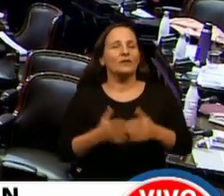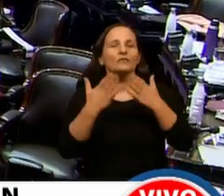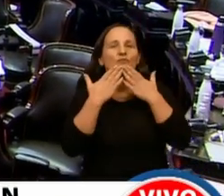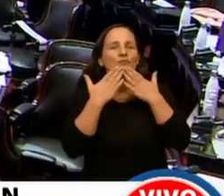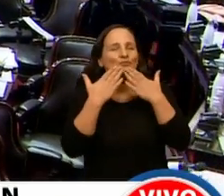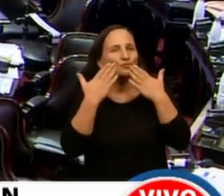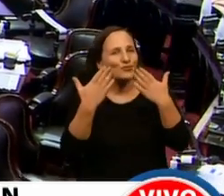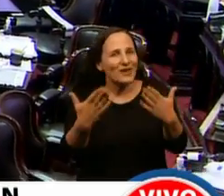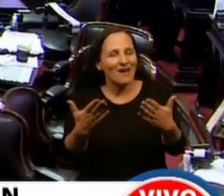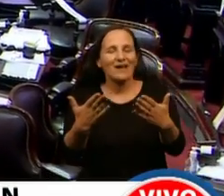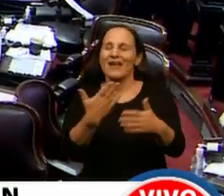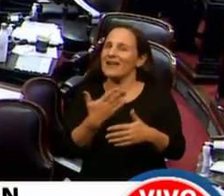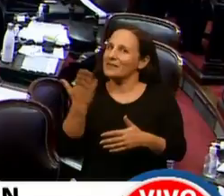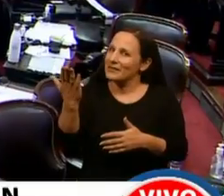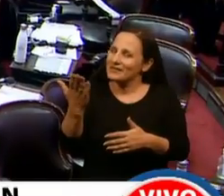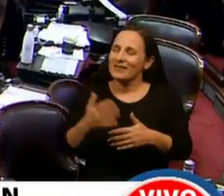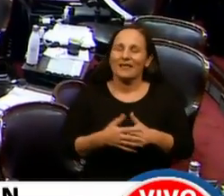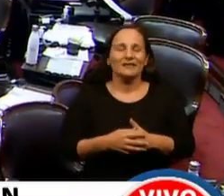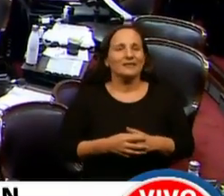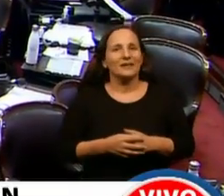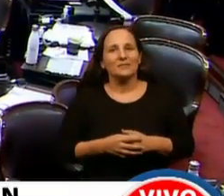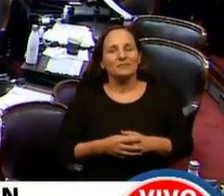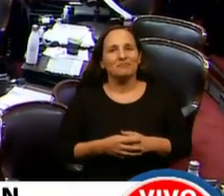muchas gracias señor presidente